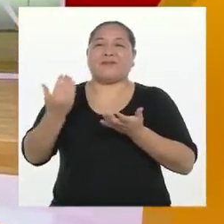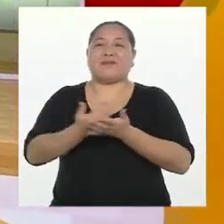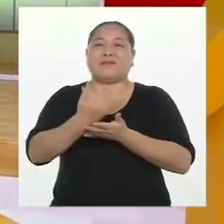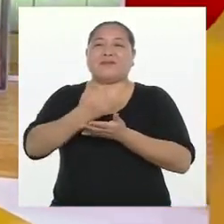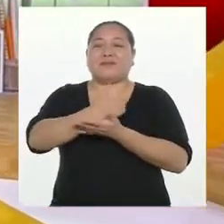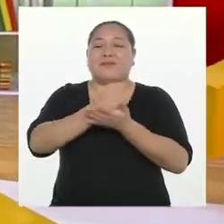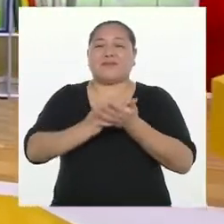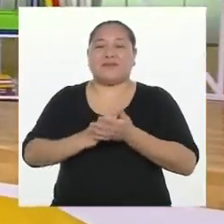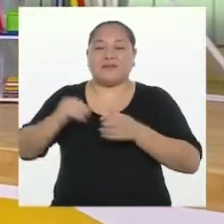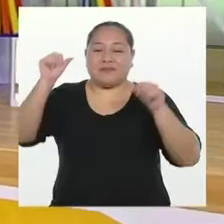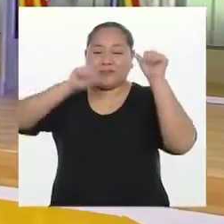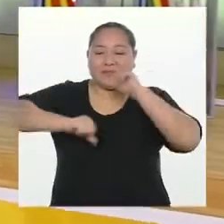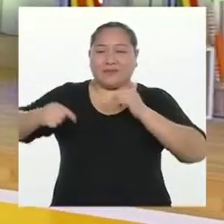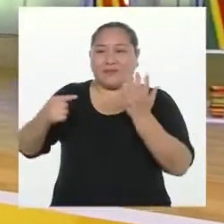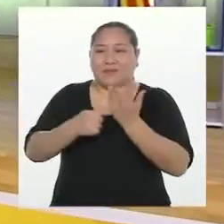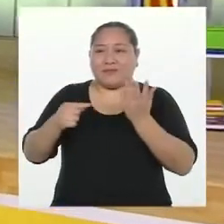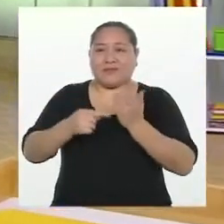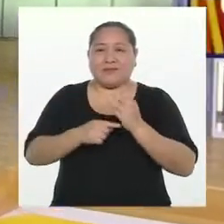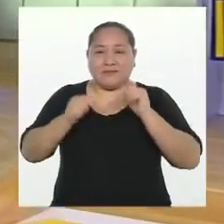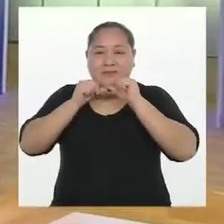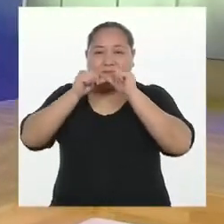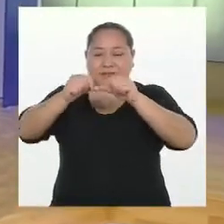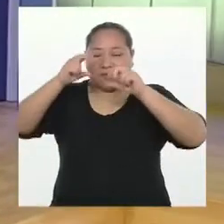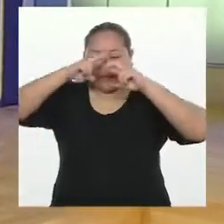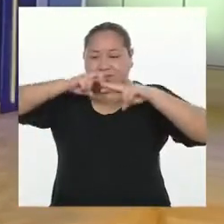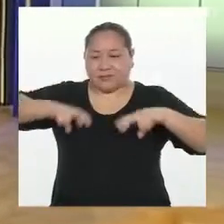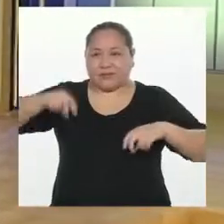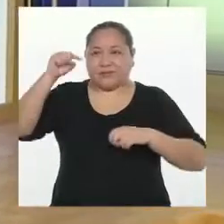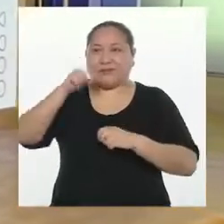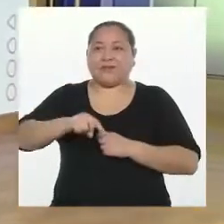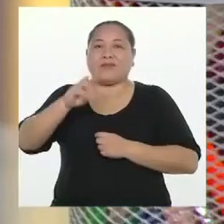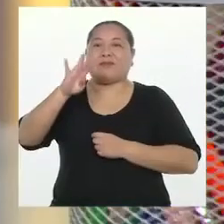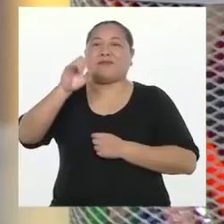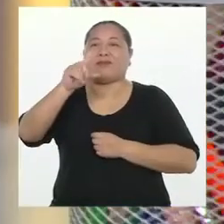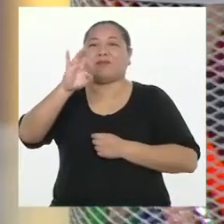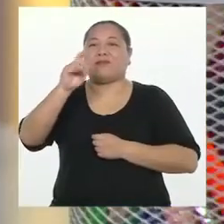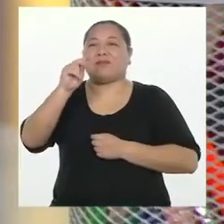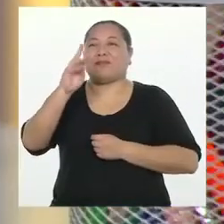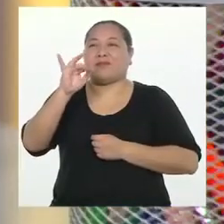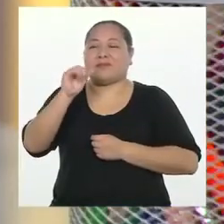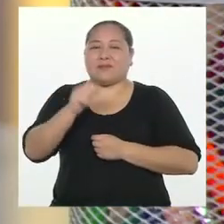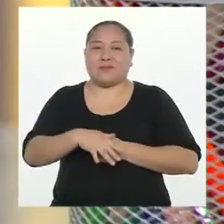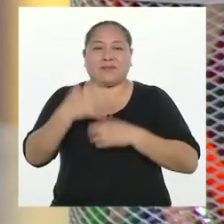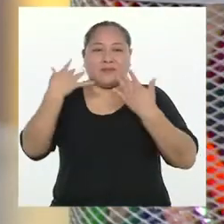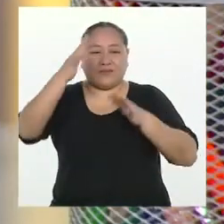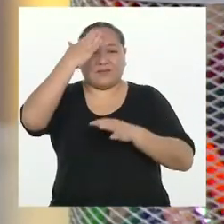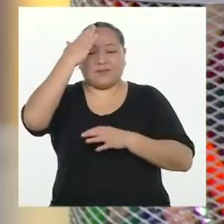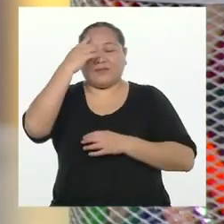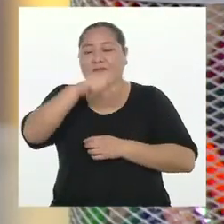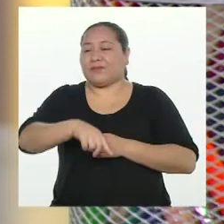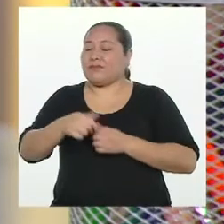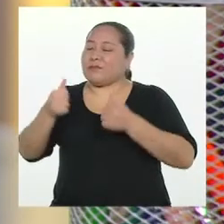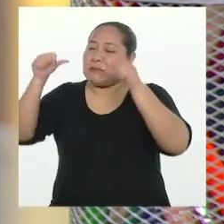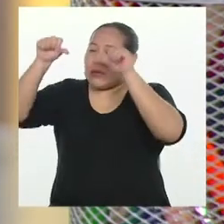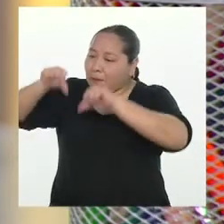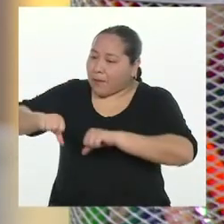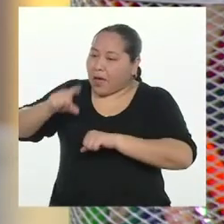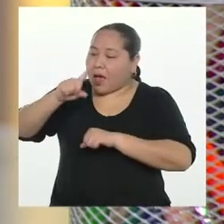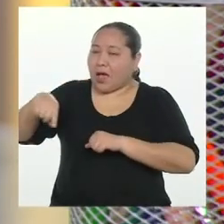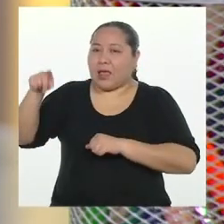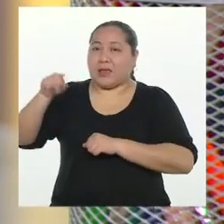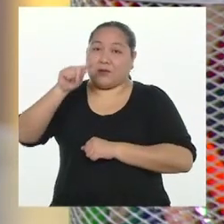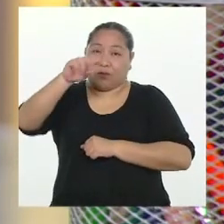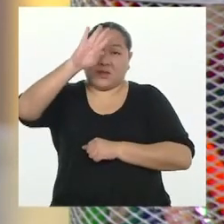ciencia y tecnología, seguiremos indagando sobre las bacterias. Ahora ya sabemos que hay bacterias malas, como las que